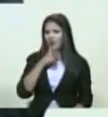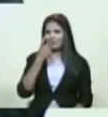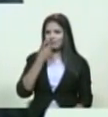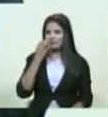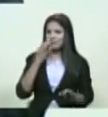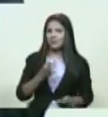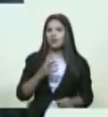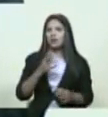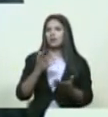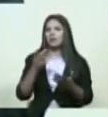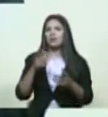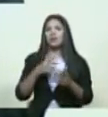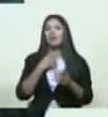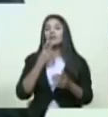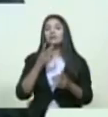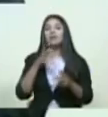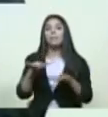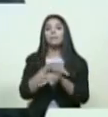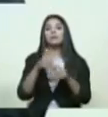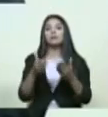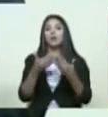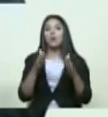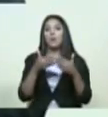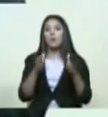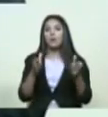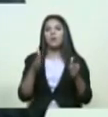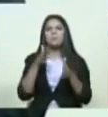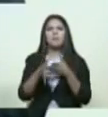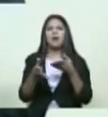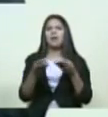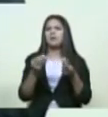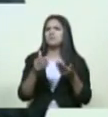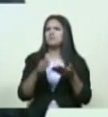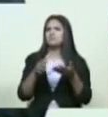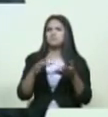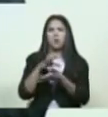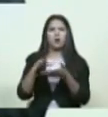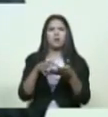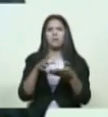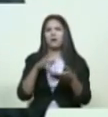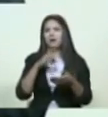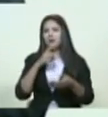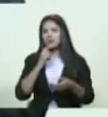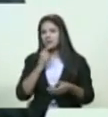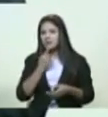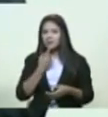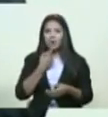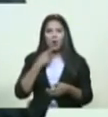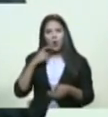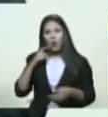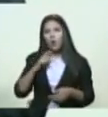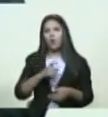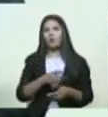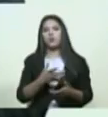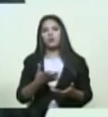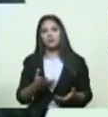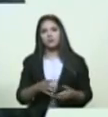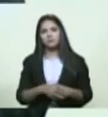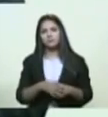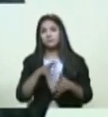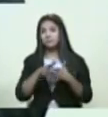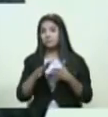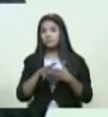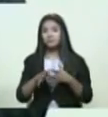de utilizar la vocería del Ministerio Público para dirimir rencores, para dirimir odios, para